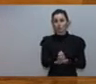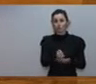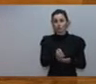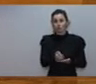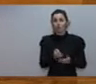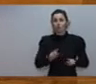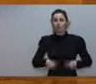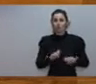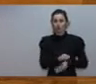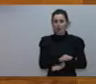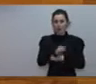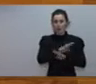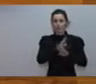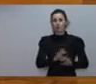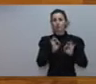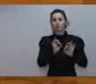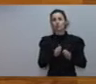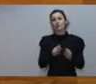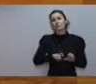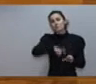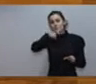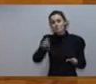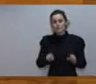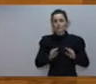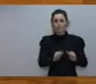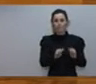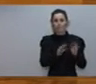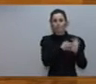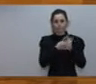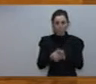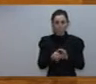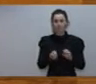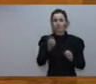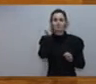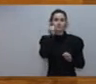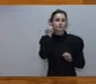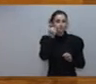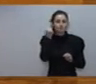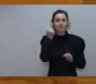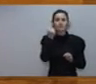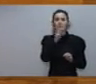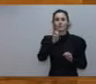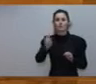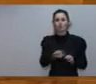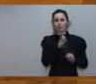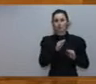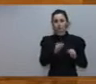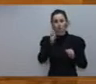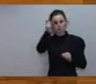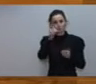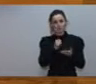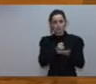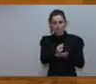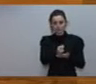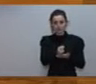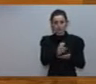Consejo Regulador para la Agricultura Ecológica y pasó a vincularse al programa de frutas y verduras de la Consejería de Desarrollo Rural y Recursos